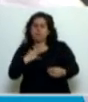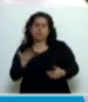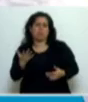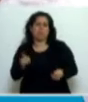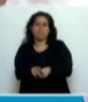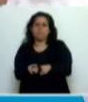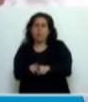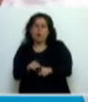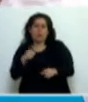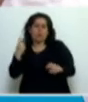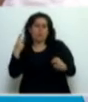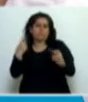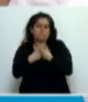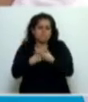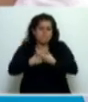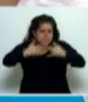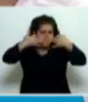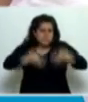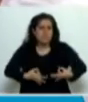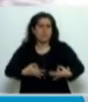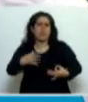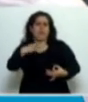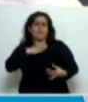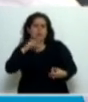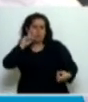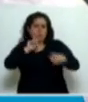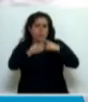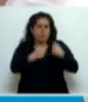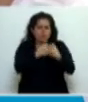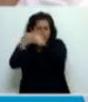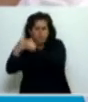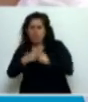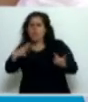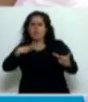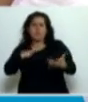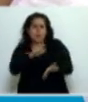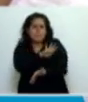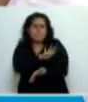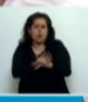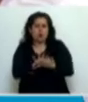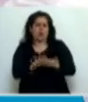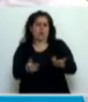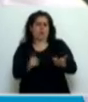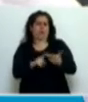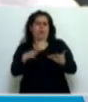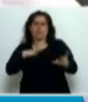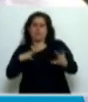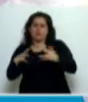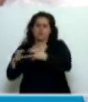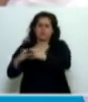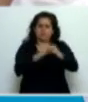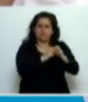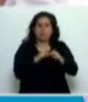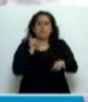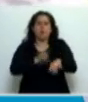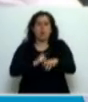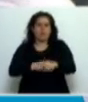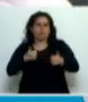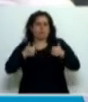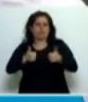discusión seria, de un consenso, de la posibilidad de emprolijar todo esto, de la posibilidad de discutirlo en un momento oportuno,